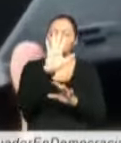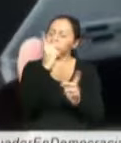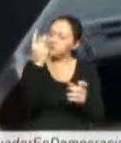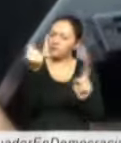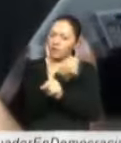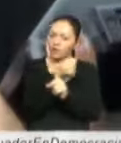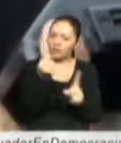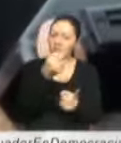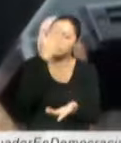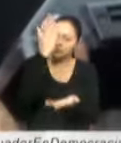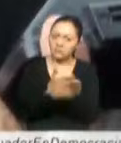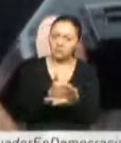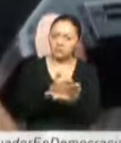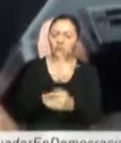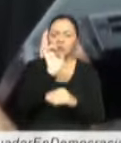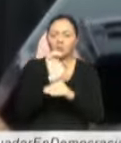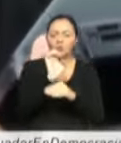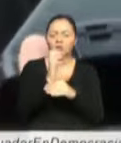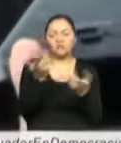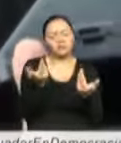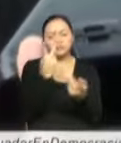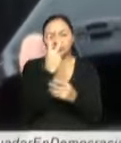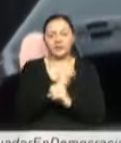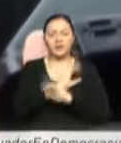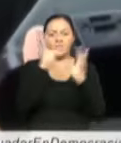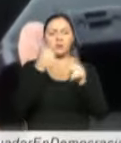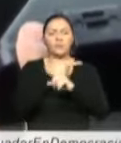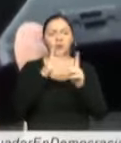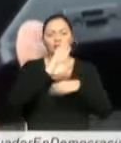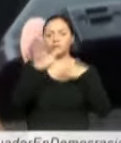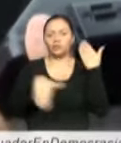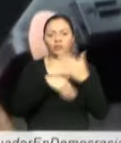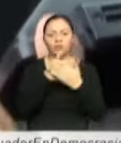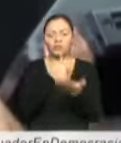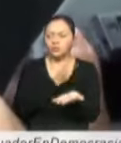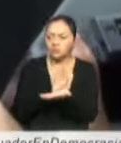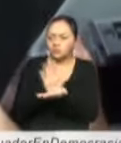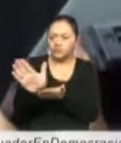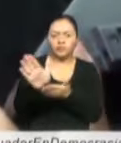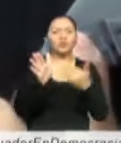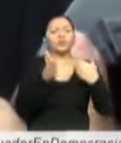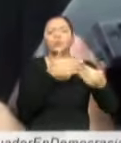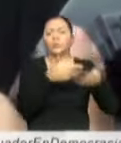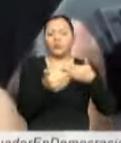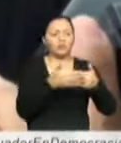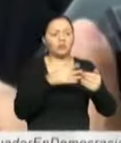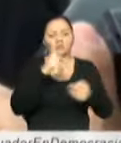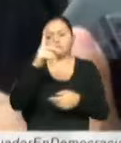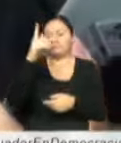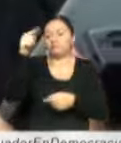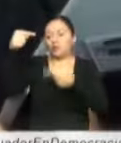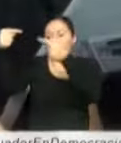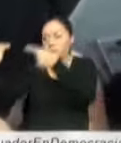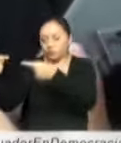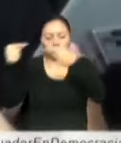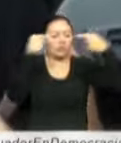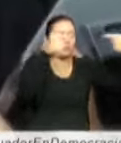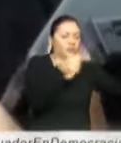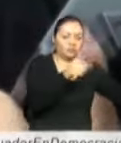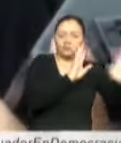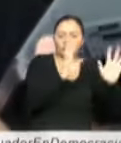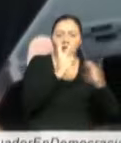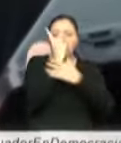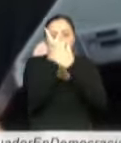violencia de países de la región. Pero en todo caso, todos tenemos que rechazar aquello. Ha sido una campaña muy agresiva y sabemos dónde vienen